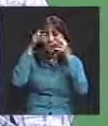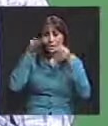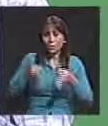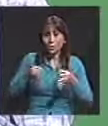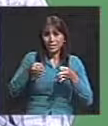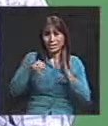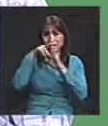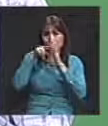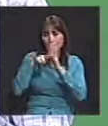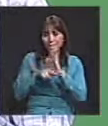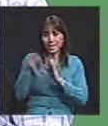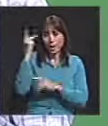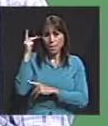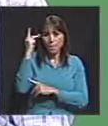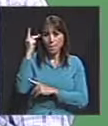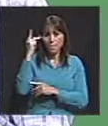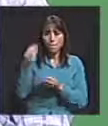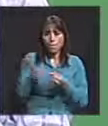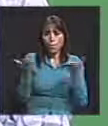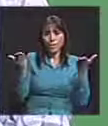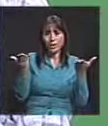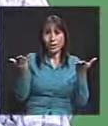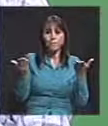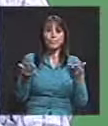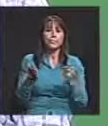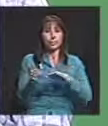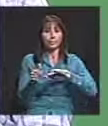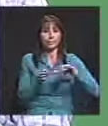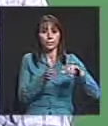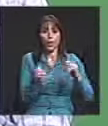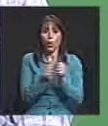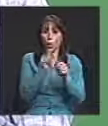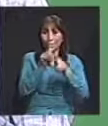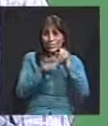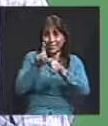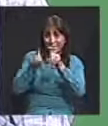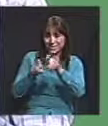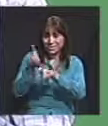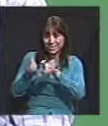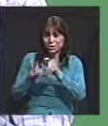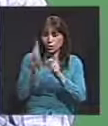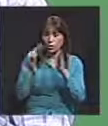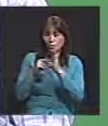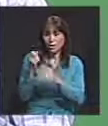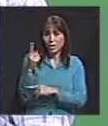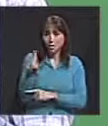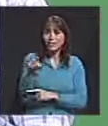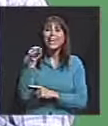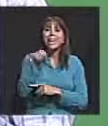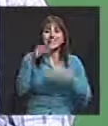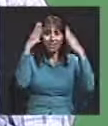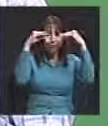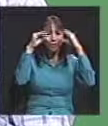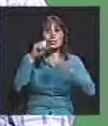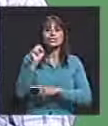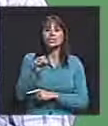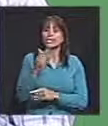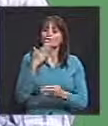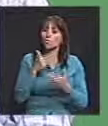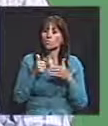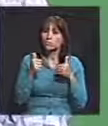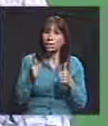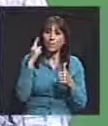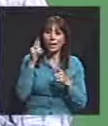que revelan el censo del 2011, esa información sí va a ser muy útil para la toma de decisiones de política